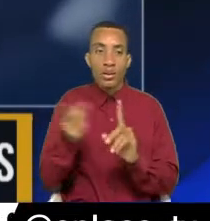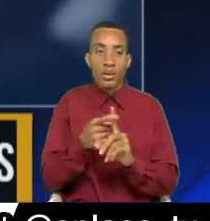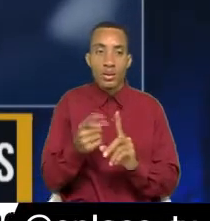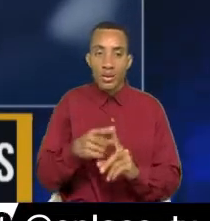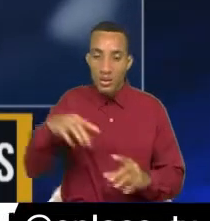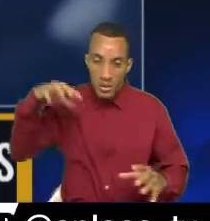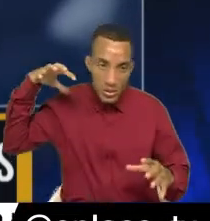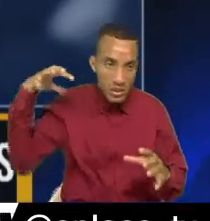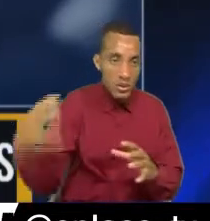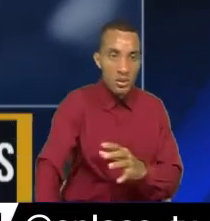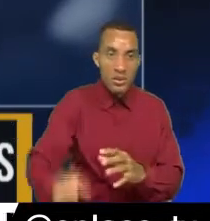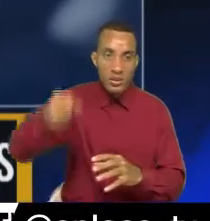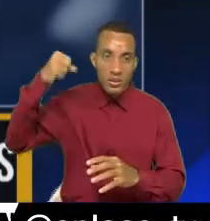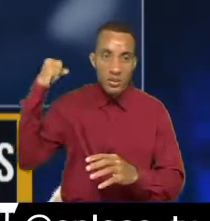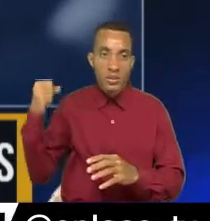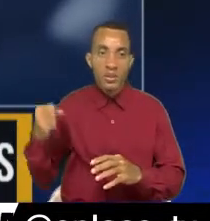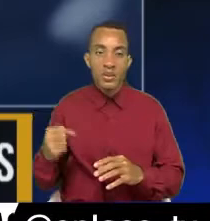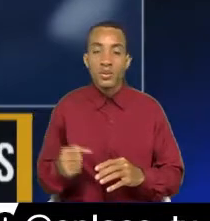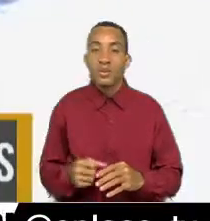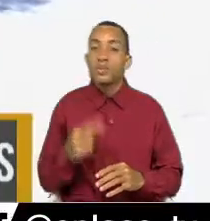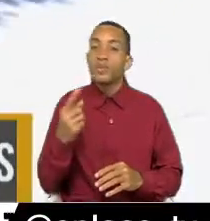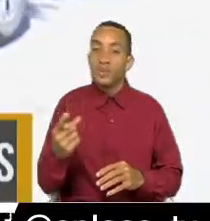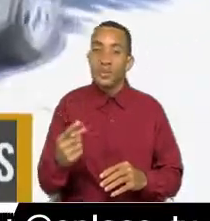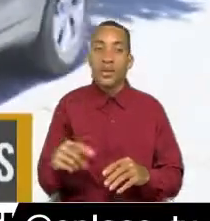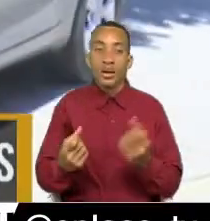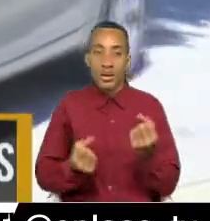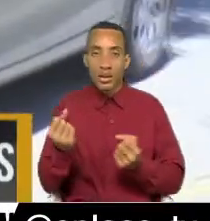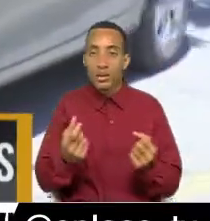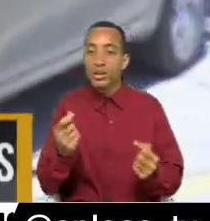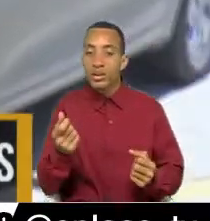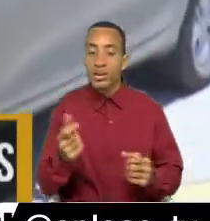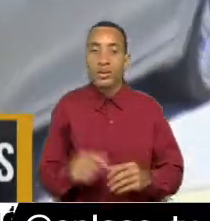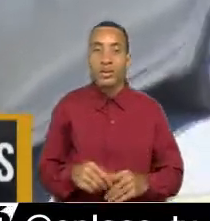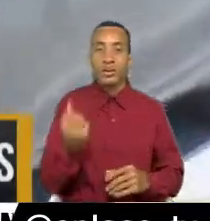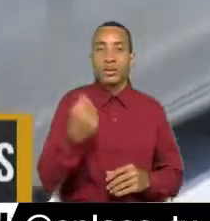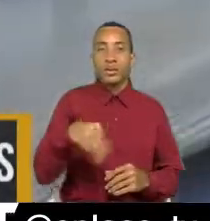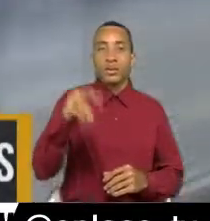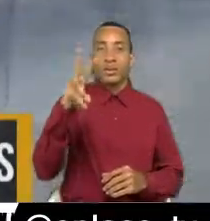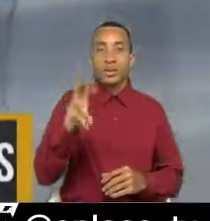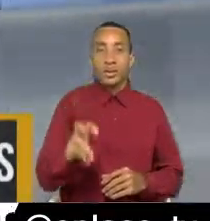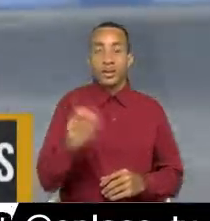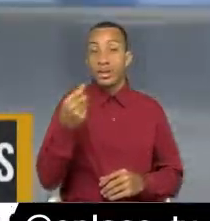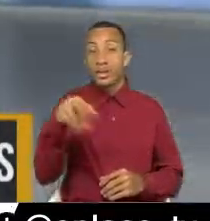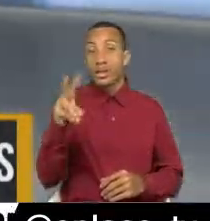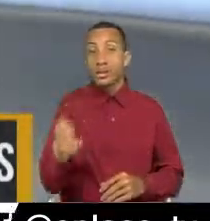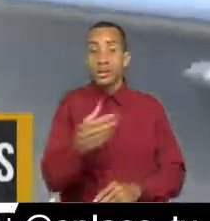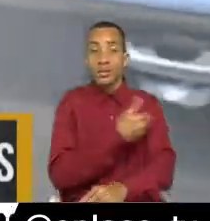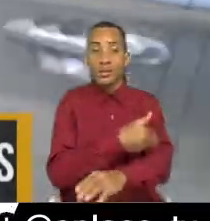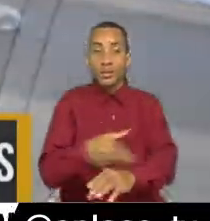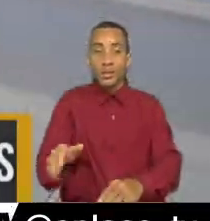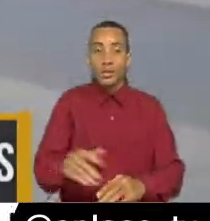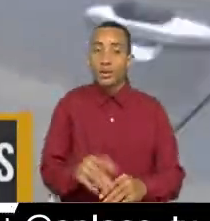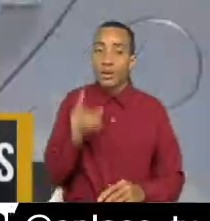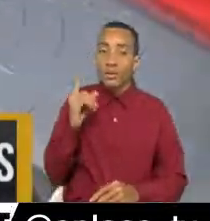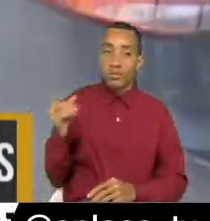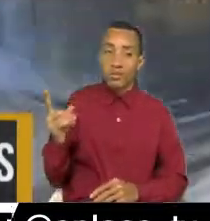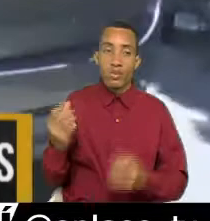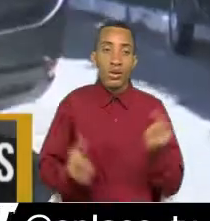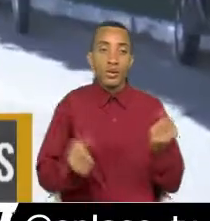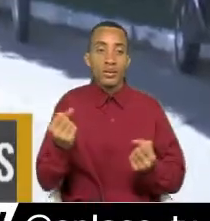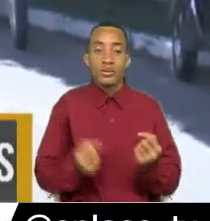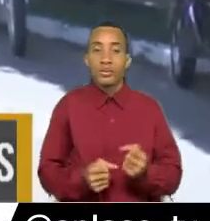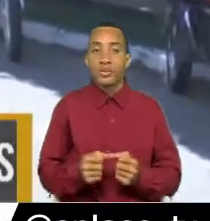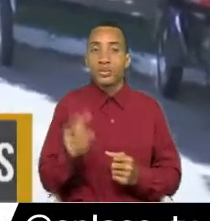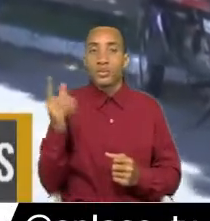mano de paquete y que le entregara las llaves. Los 17 millones de pesos que hurtaron a los pasajeros de este vehículo particular habían sido sacados